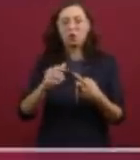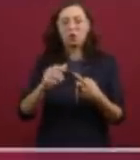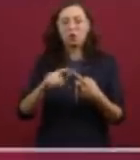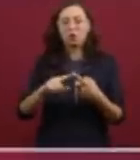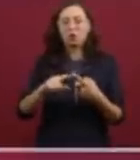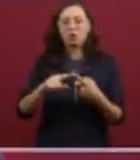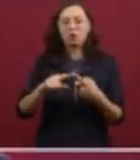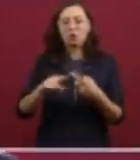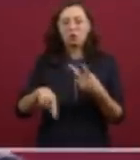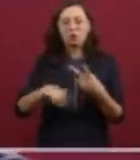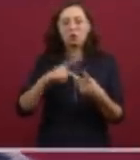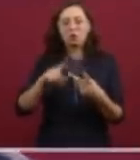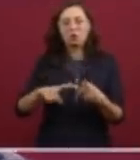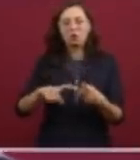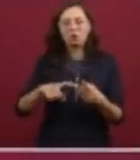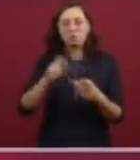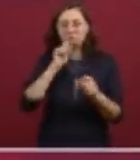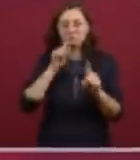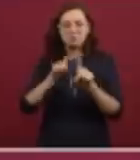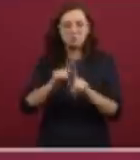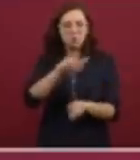como el general secretario,